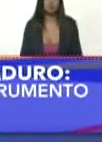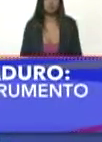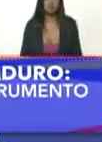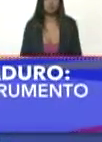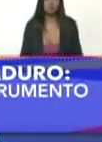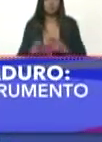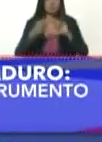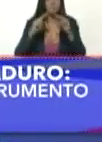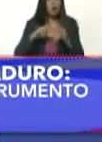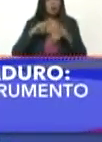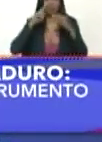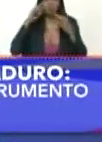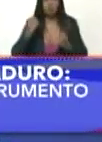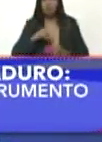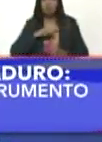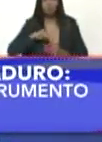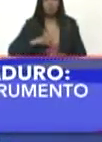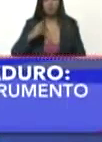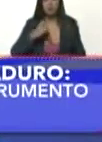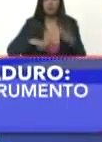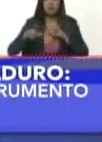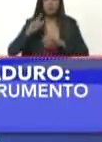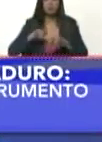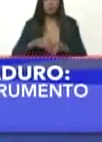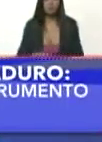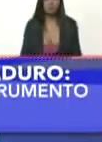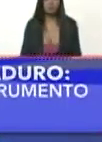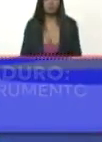Paz con soberanía es lo que queremos.